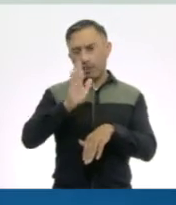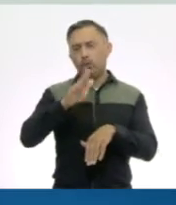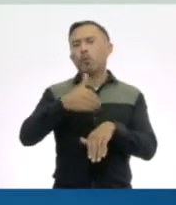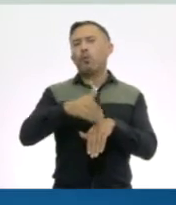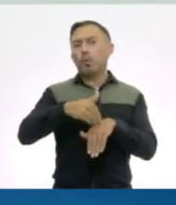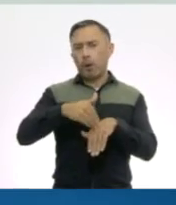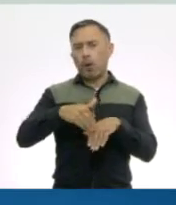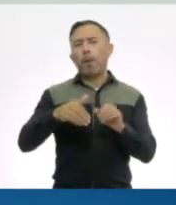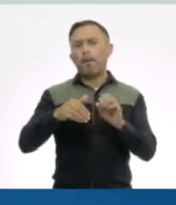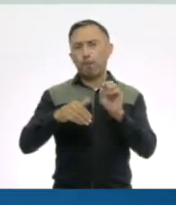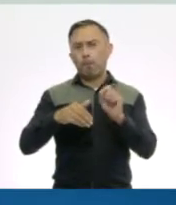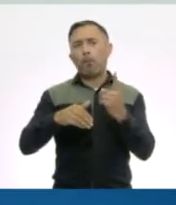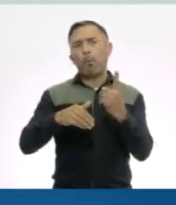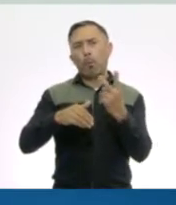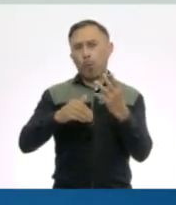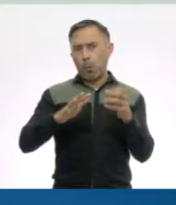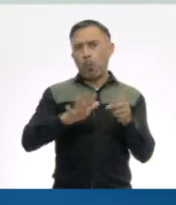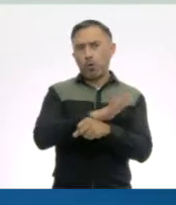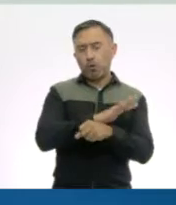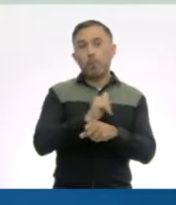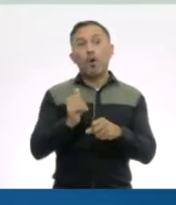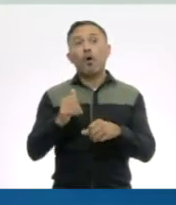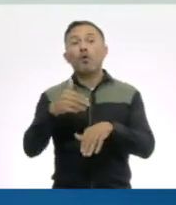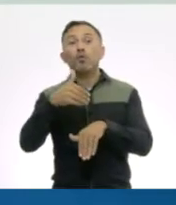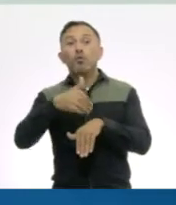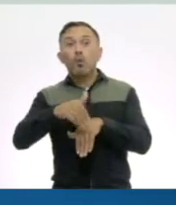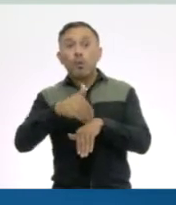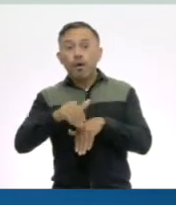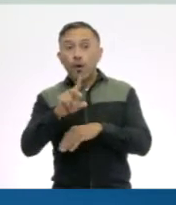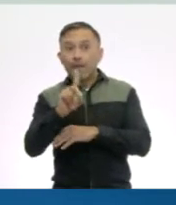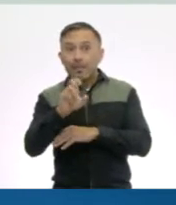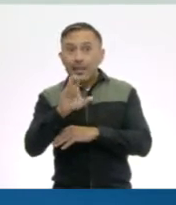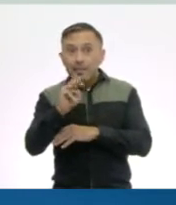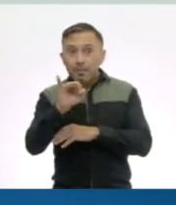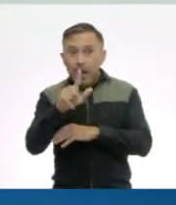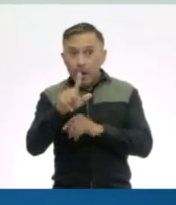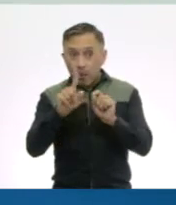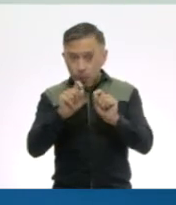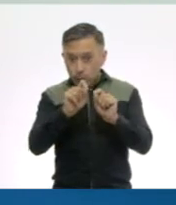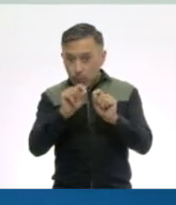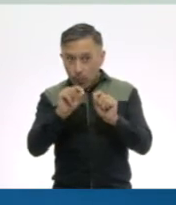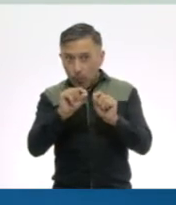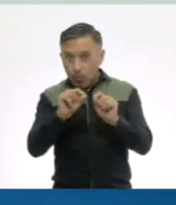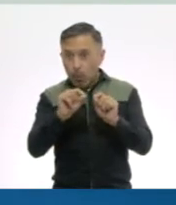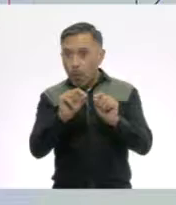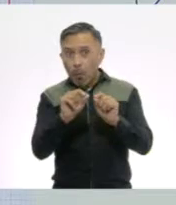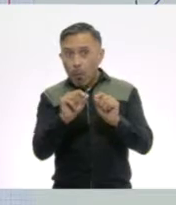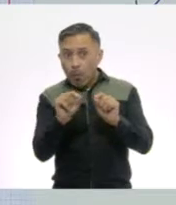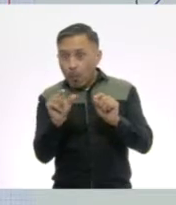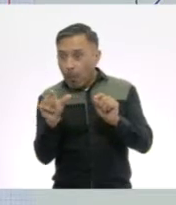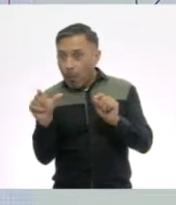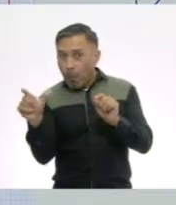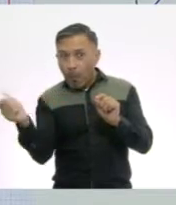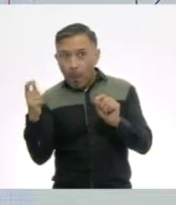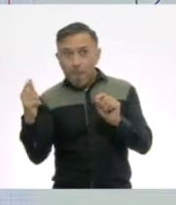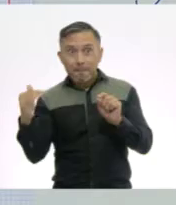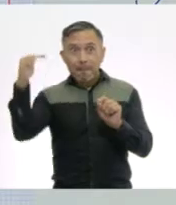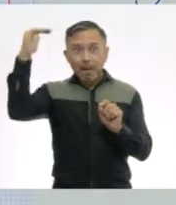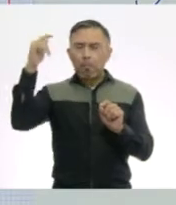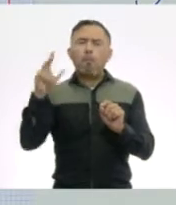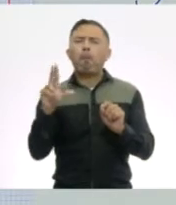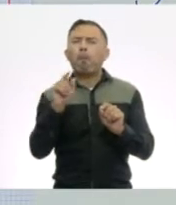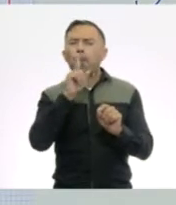mayor, con los números decimales no aplica ese criterio. Okay. Aquí sí debemos de fijarnos primero en los décimos, luego